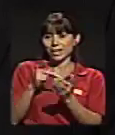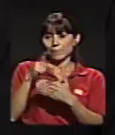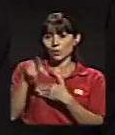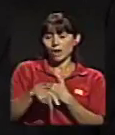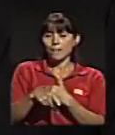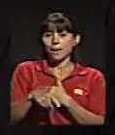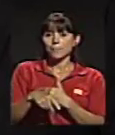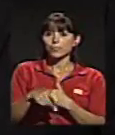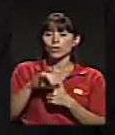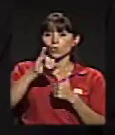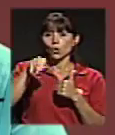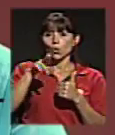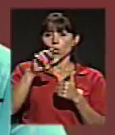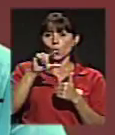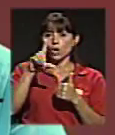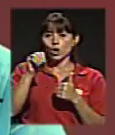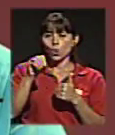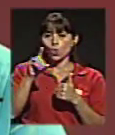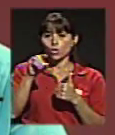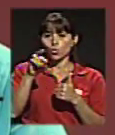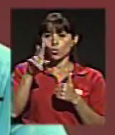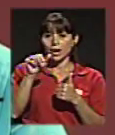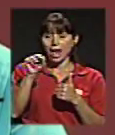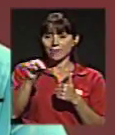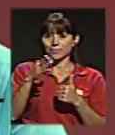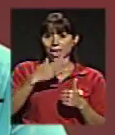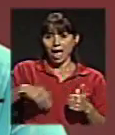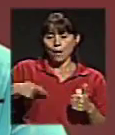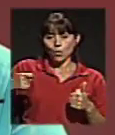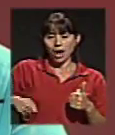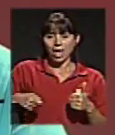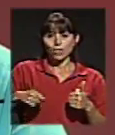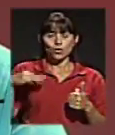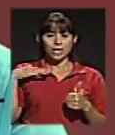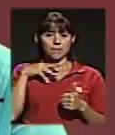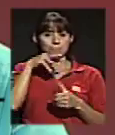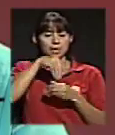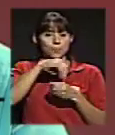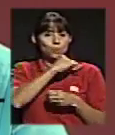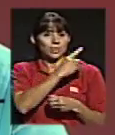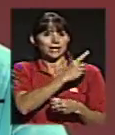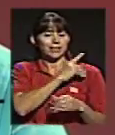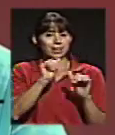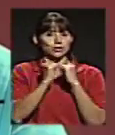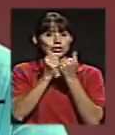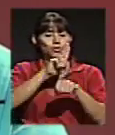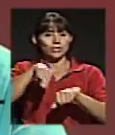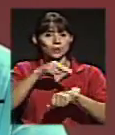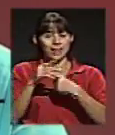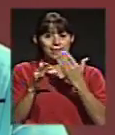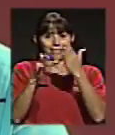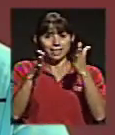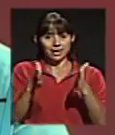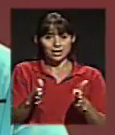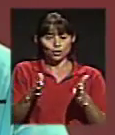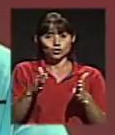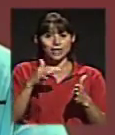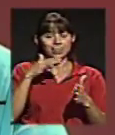programa don Julio Durán, abogado y miembro de la Junta Directiva de la Asociación Nacional de Técnicos